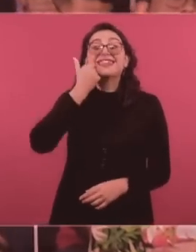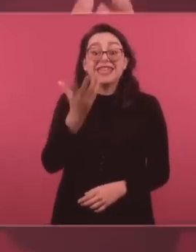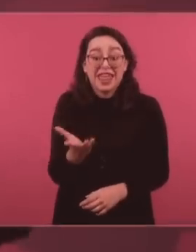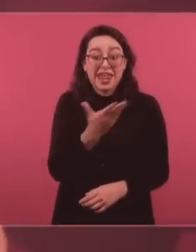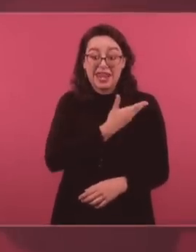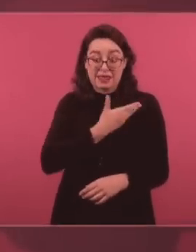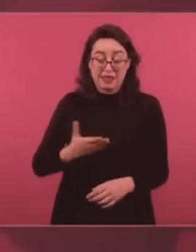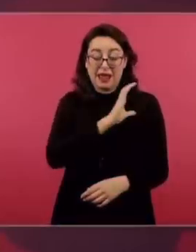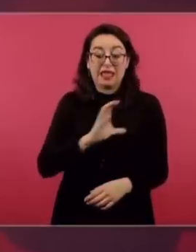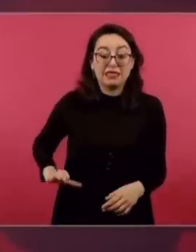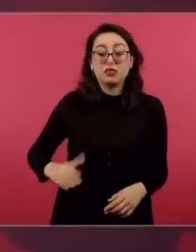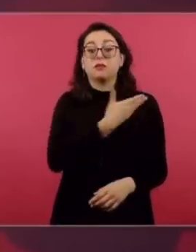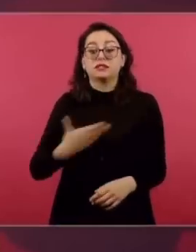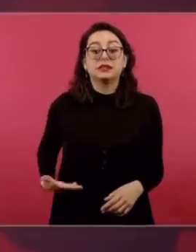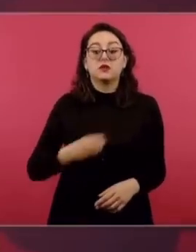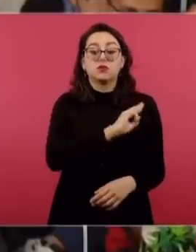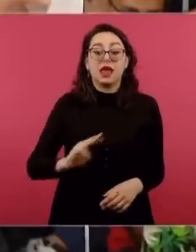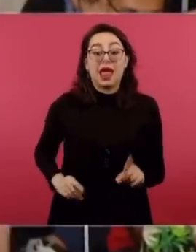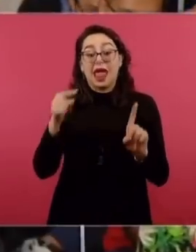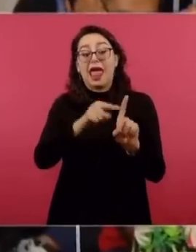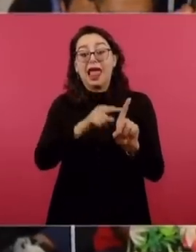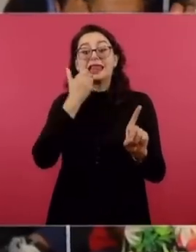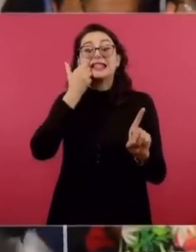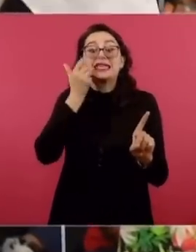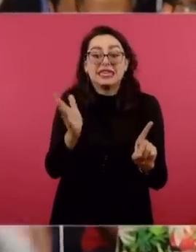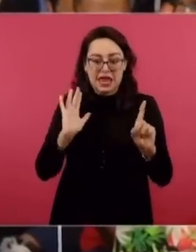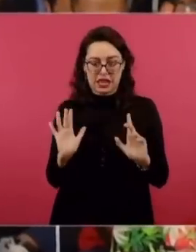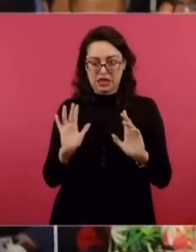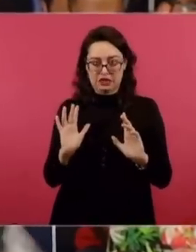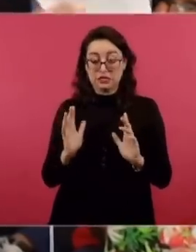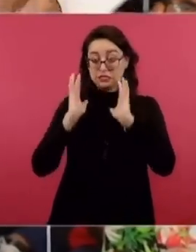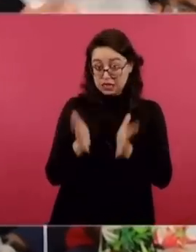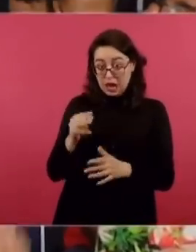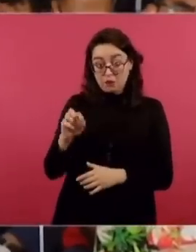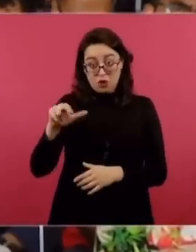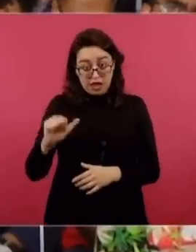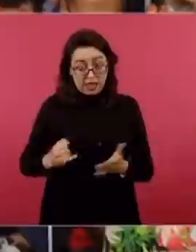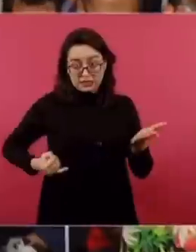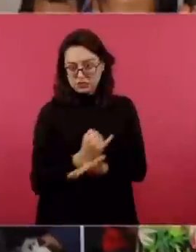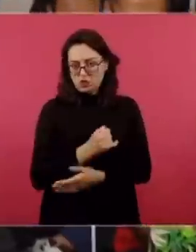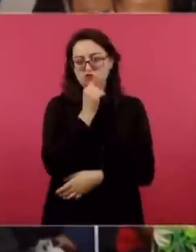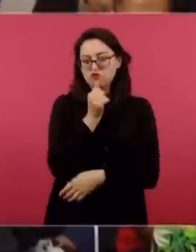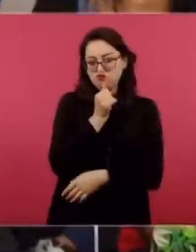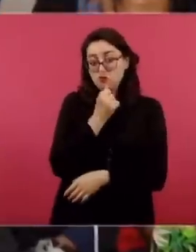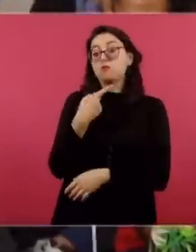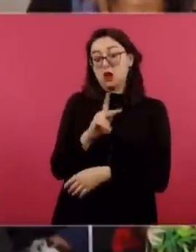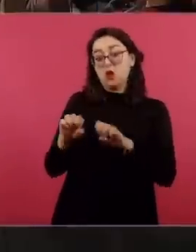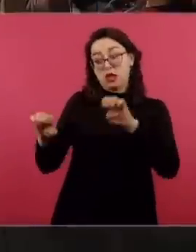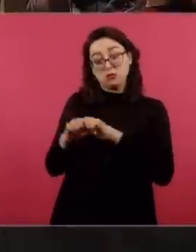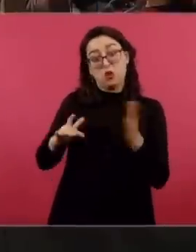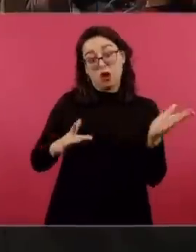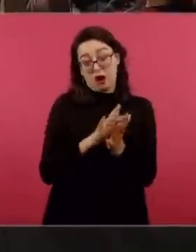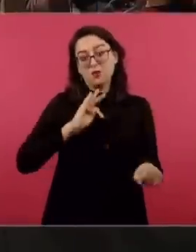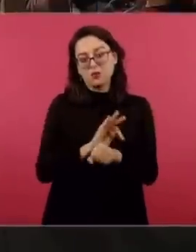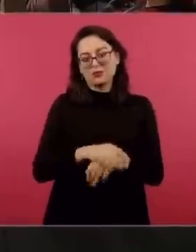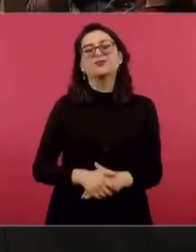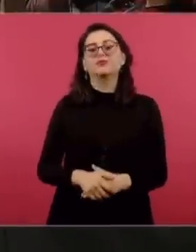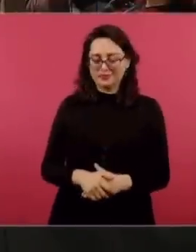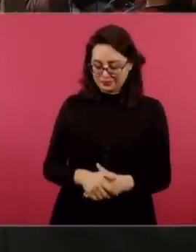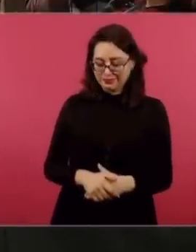candidato, sino que pretende ser, y pues está con todo el equipo de ese partido ahí en Tlapa, Guerrero. Es solamente esa observación. Sí, nada más que para esa